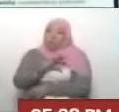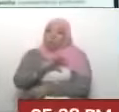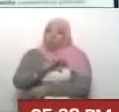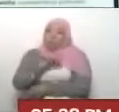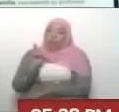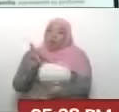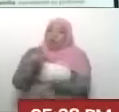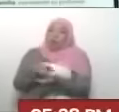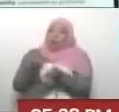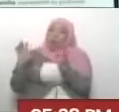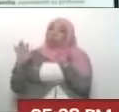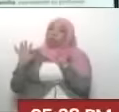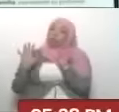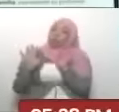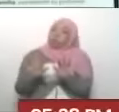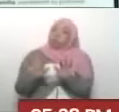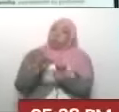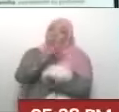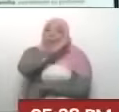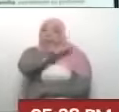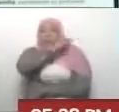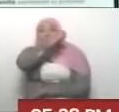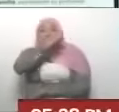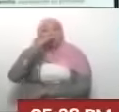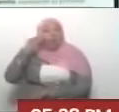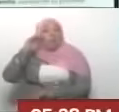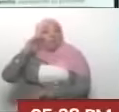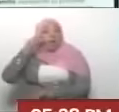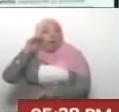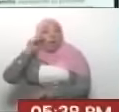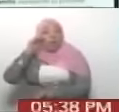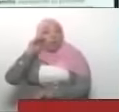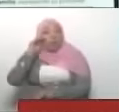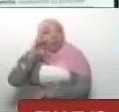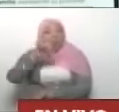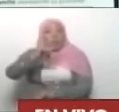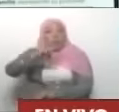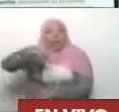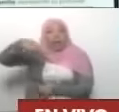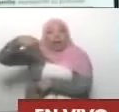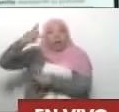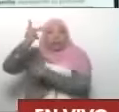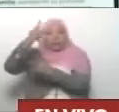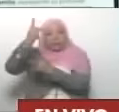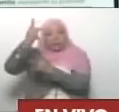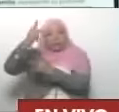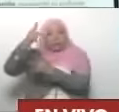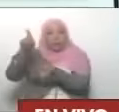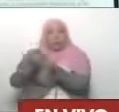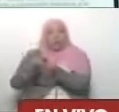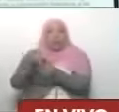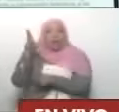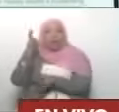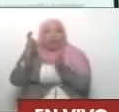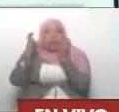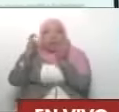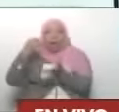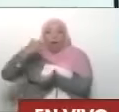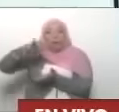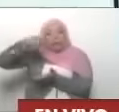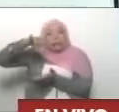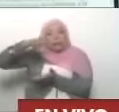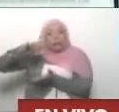Capitolio los directores de Facebook, en este caso Zuckerberg, el de TikTok, Snapchat y también